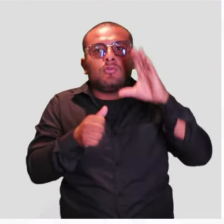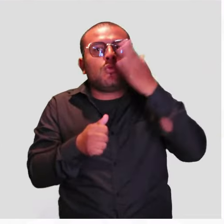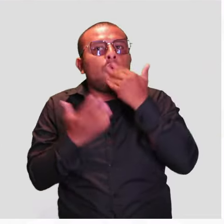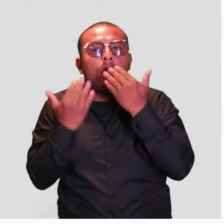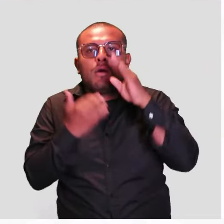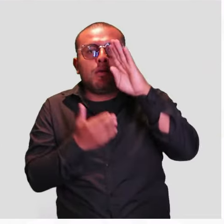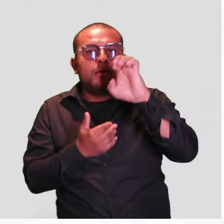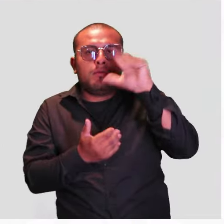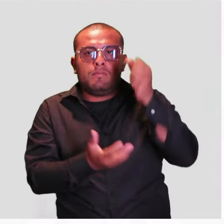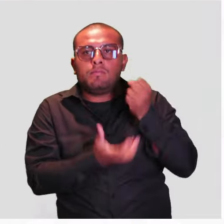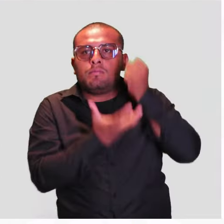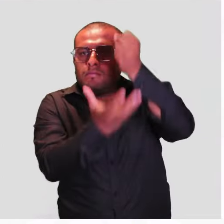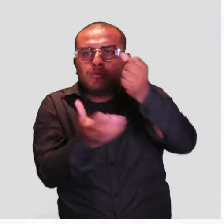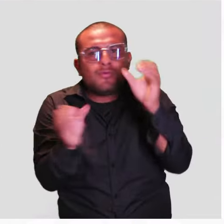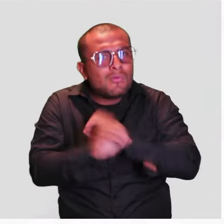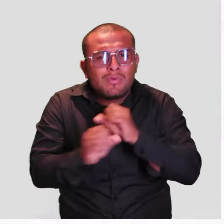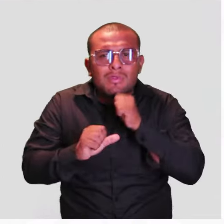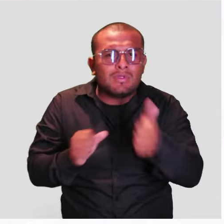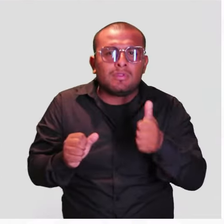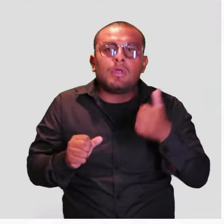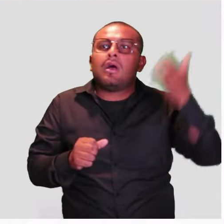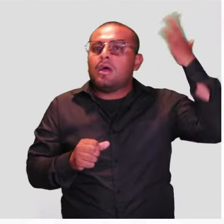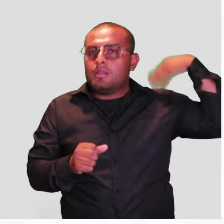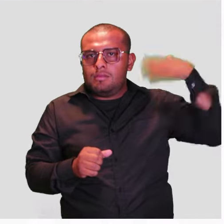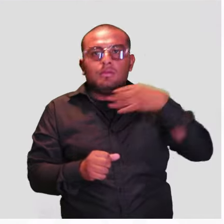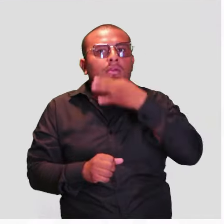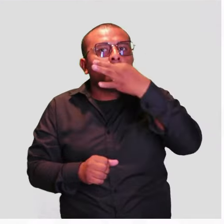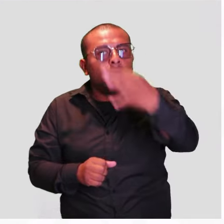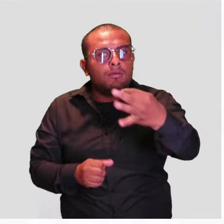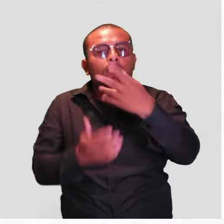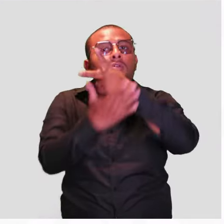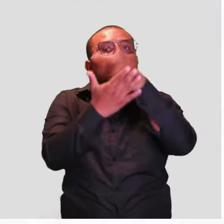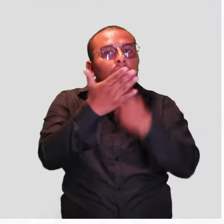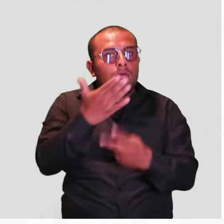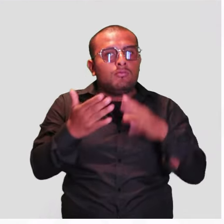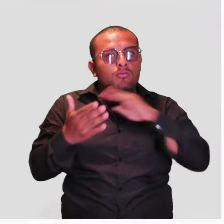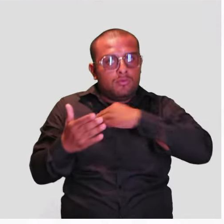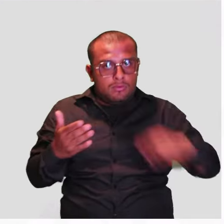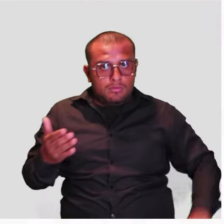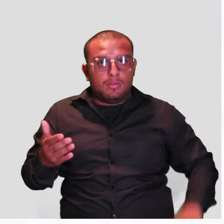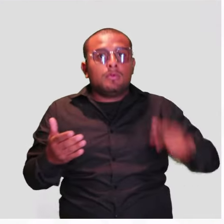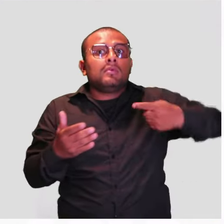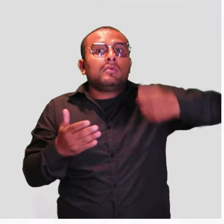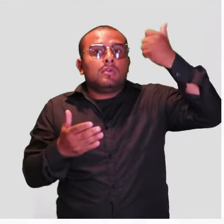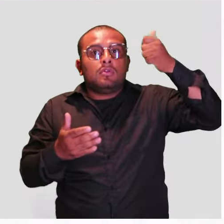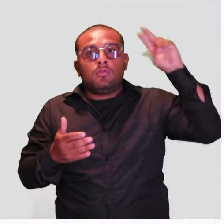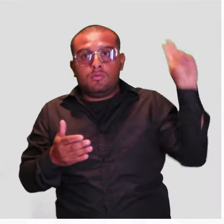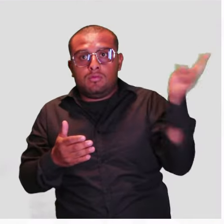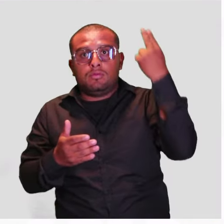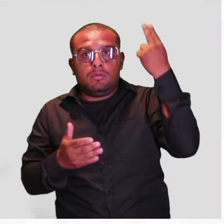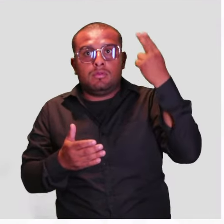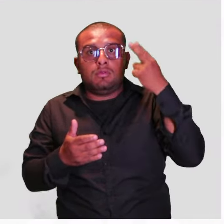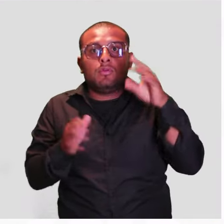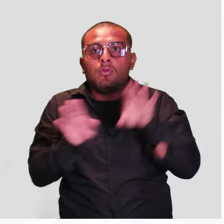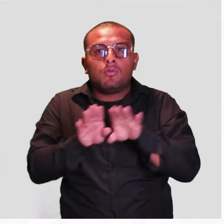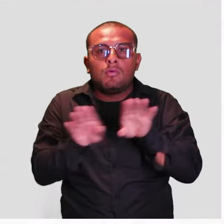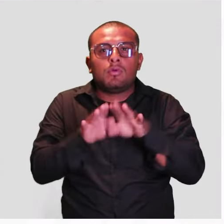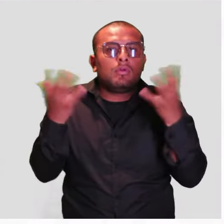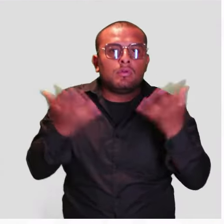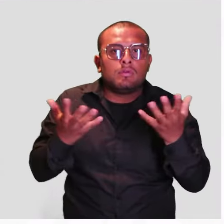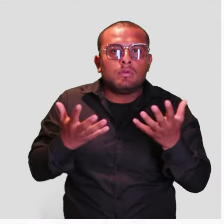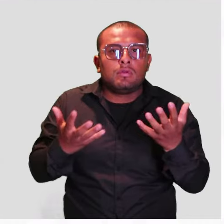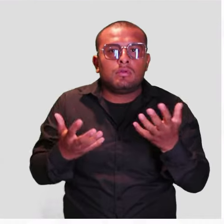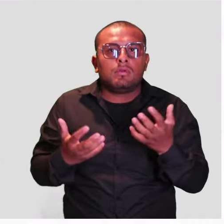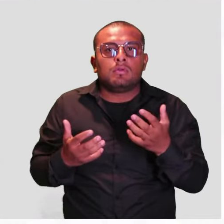universitarias. Como lo dije, implementaré el primer programa municipal de becas universitarias, implementando un ingreso digno